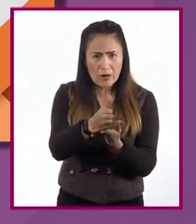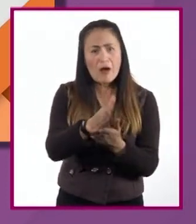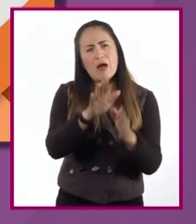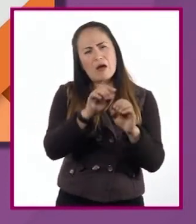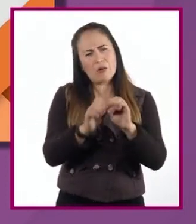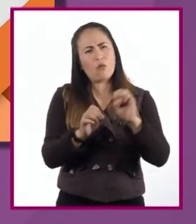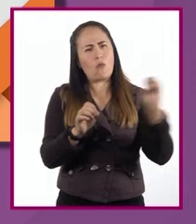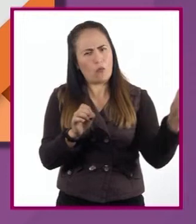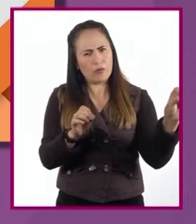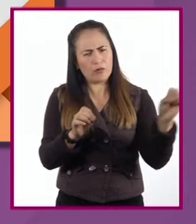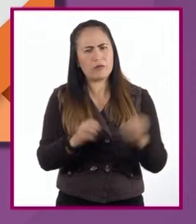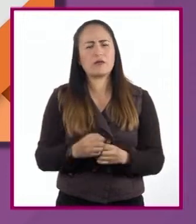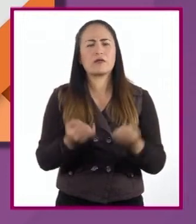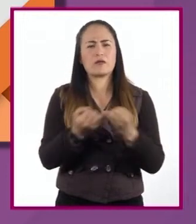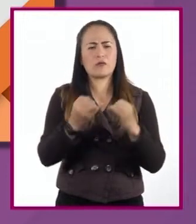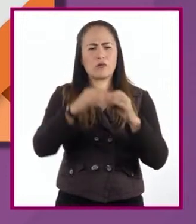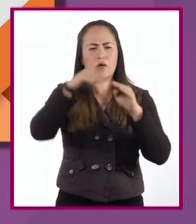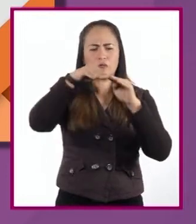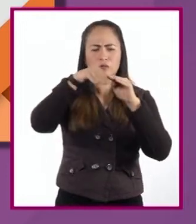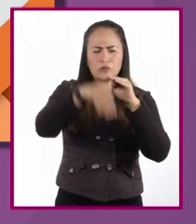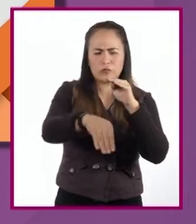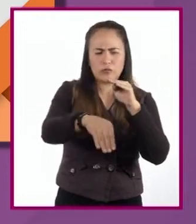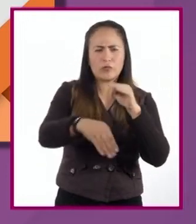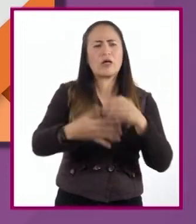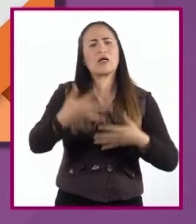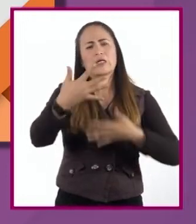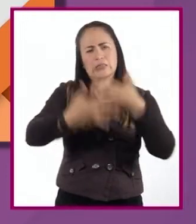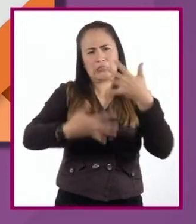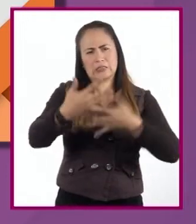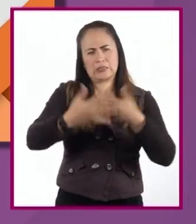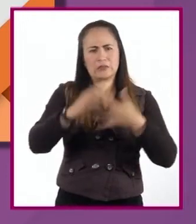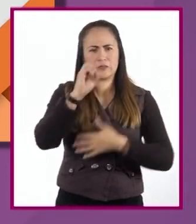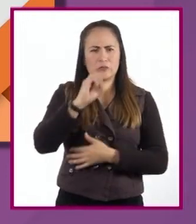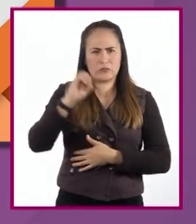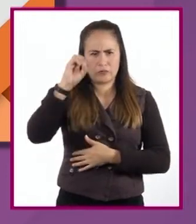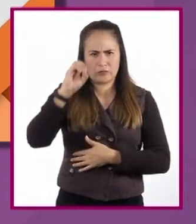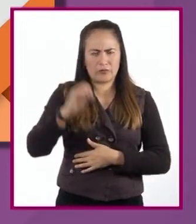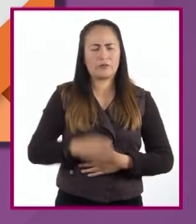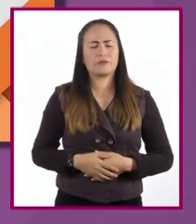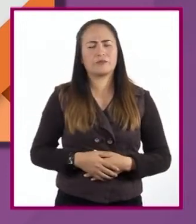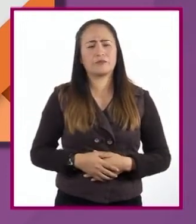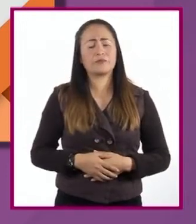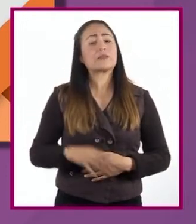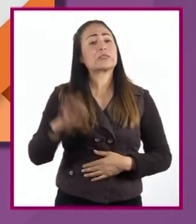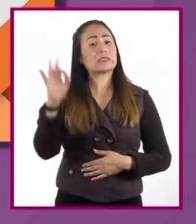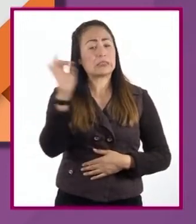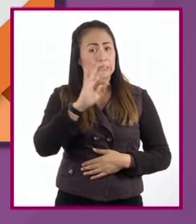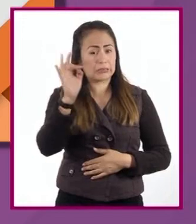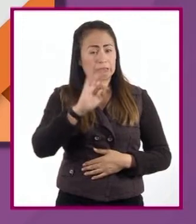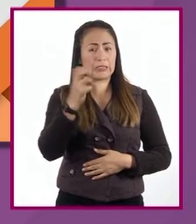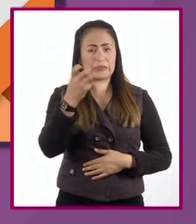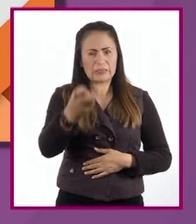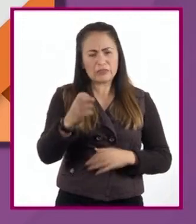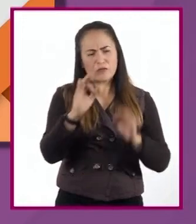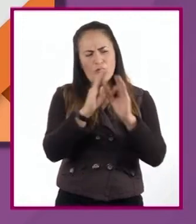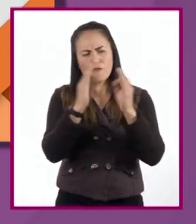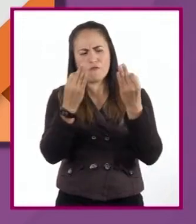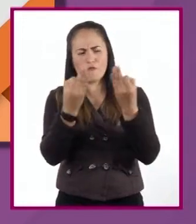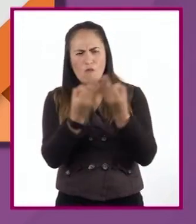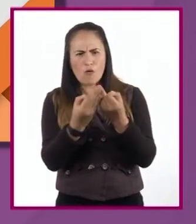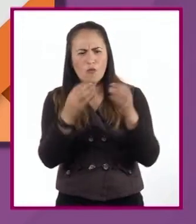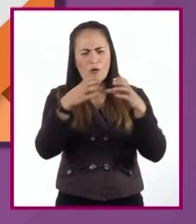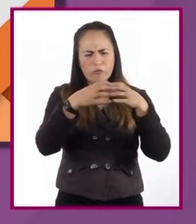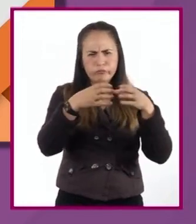oriente y con una pendiente cercana a los 15 grados. Es probable que esta forma responda al intento de reproducir